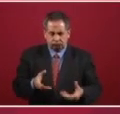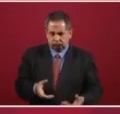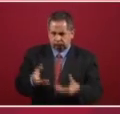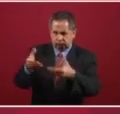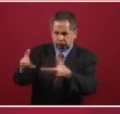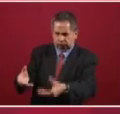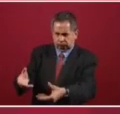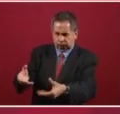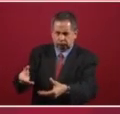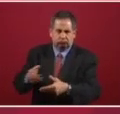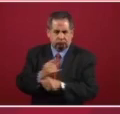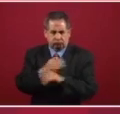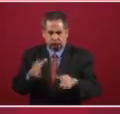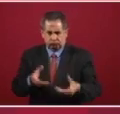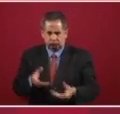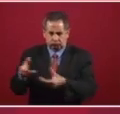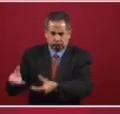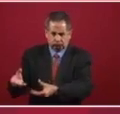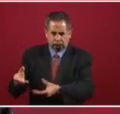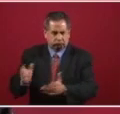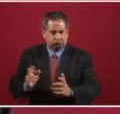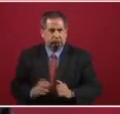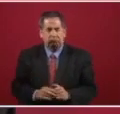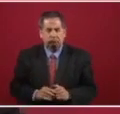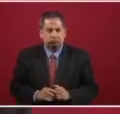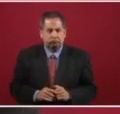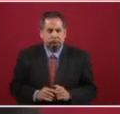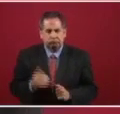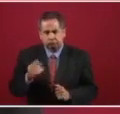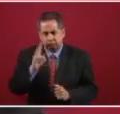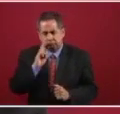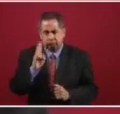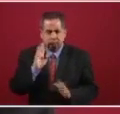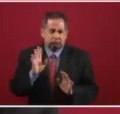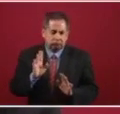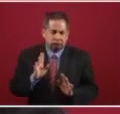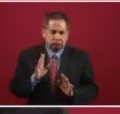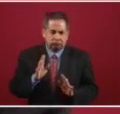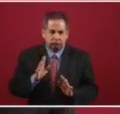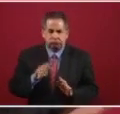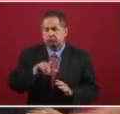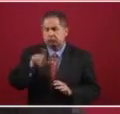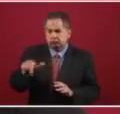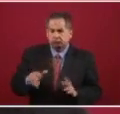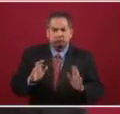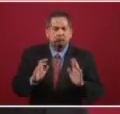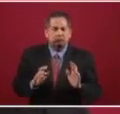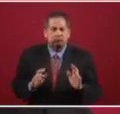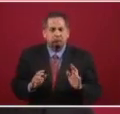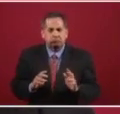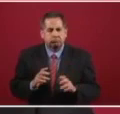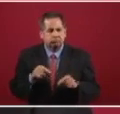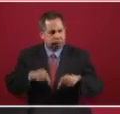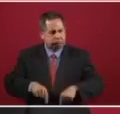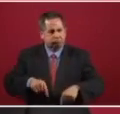informe y vamos a invitar luego